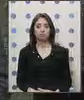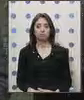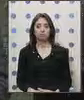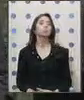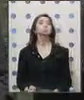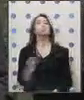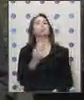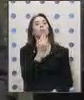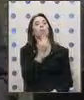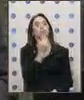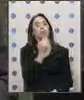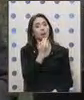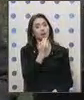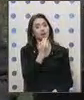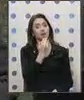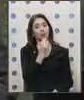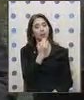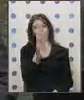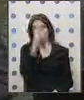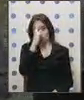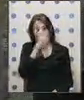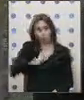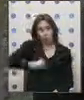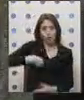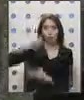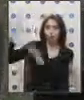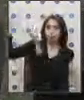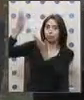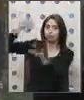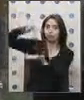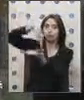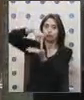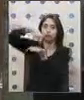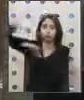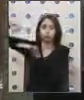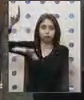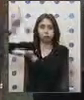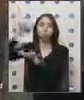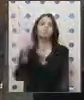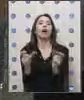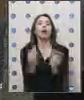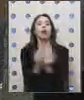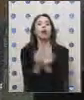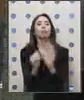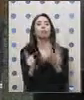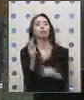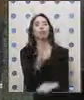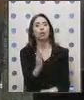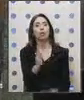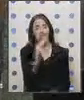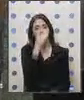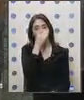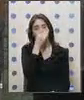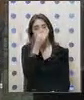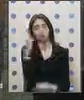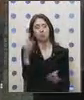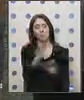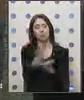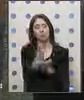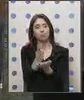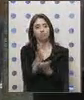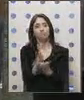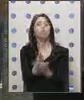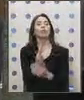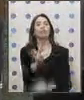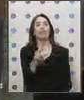Y también nos honran con su presencia los alumnos de sexto básico del Colegio Fernández León